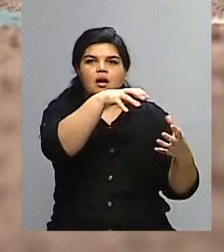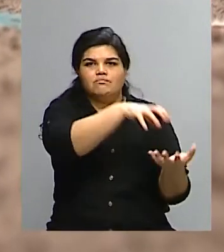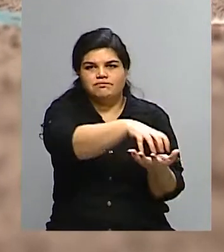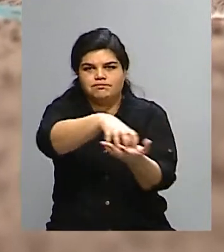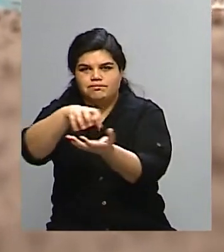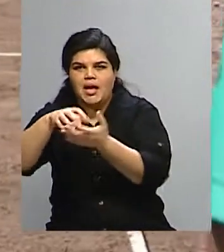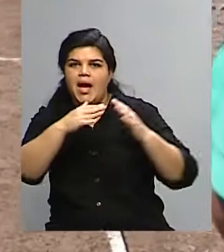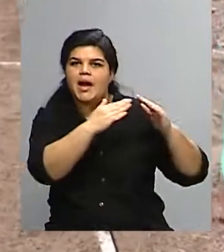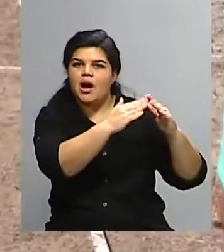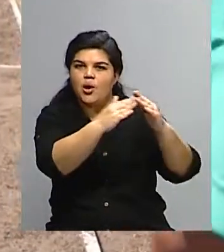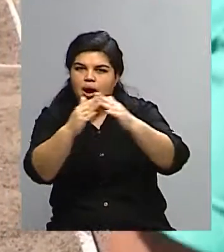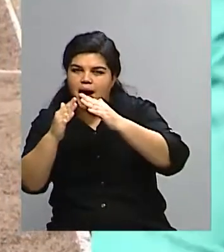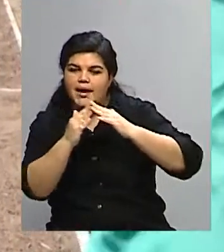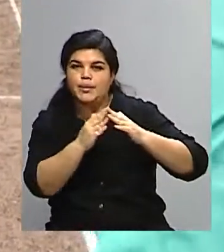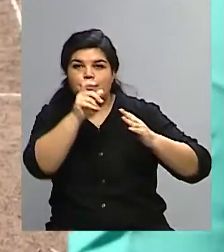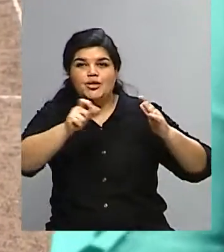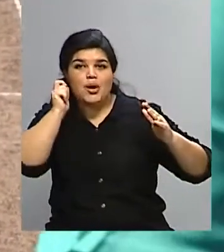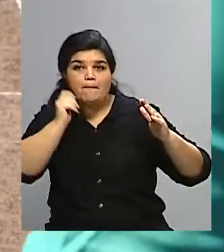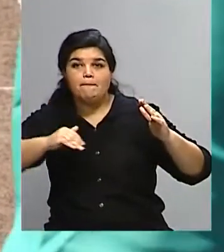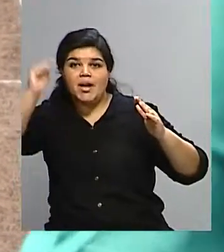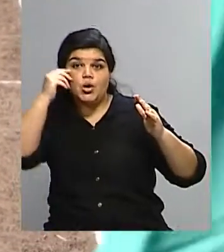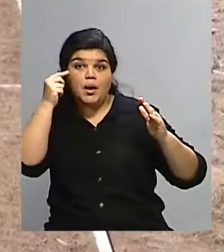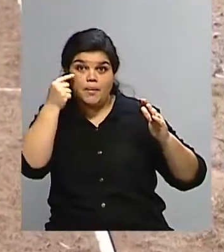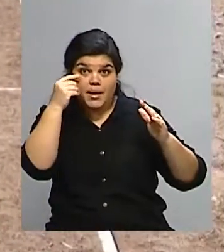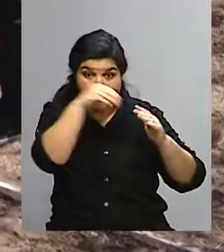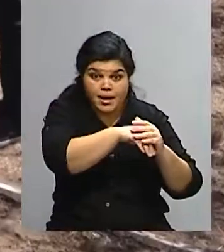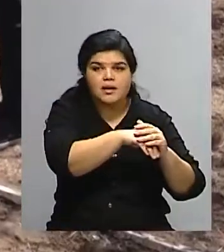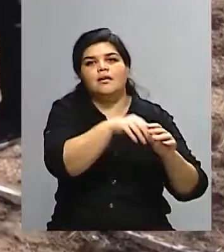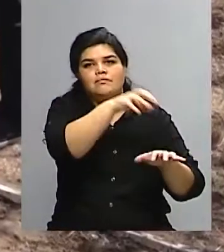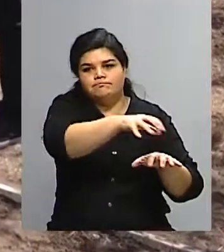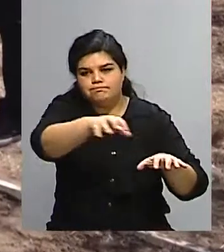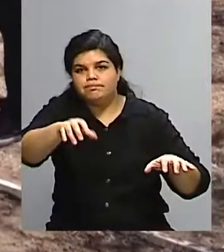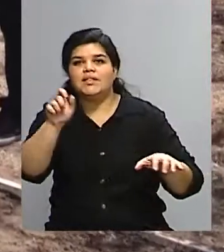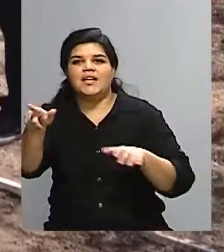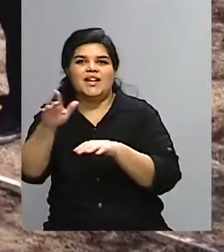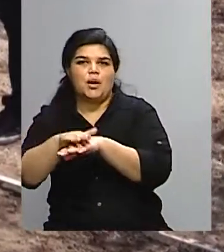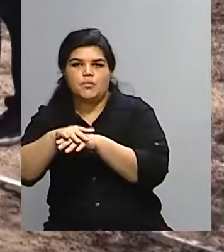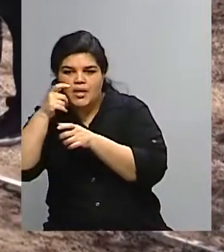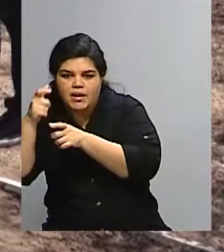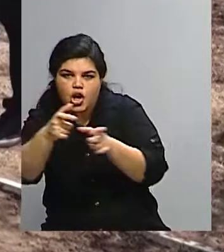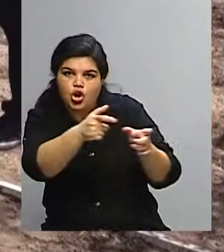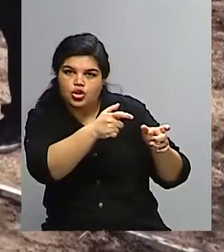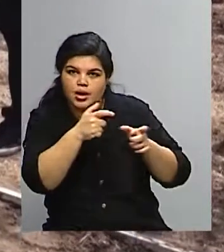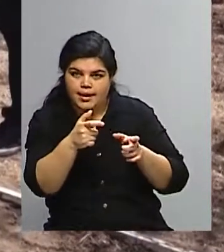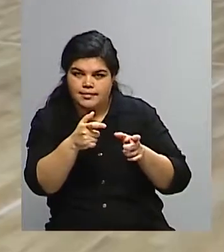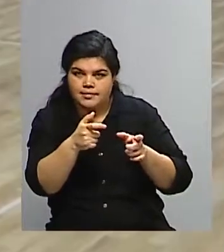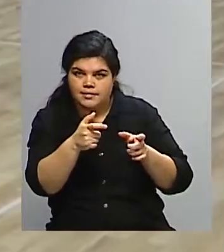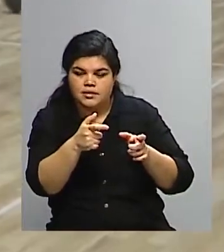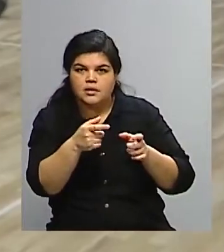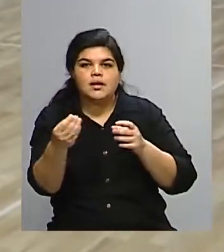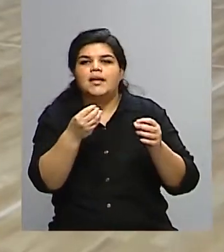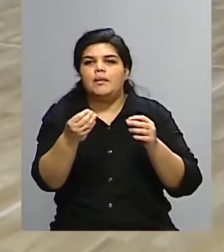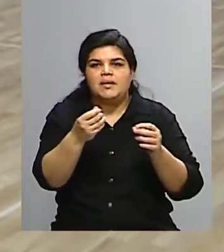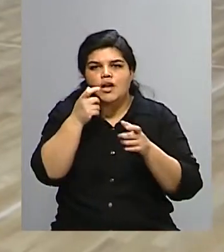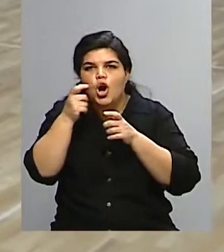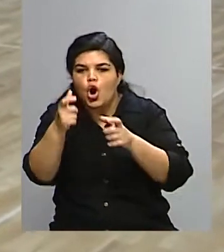salud, en las cuales también están encuadradas las instituciones geriátricas o de residencias de larga estadía. Y deben controlar distintos aspectos de